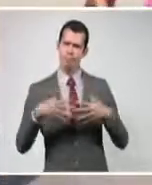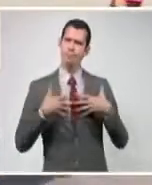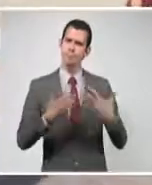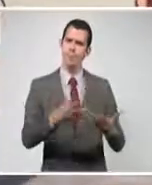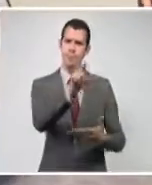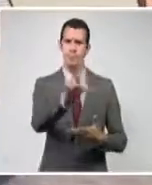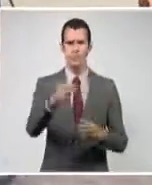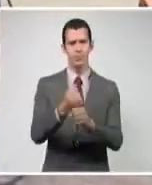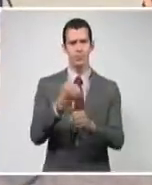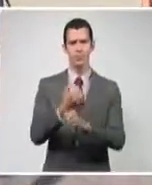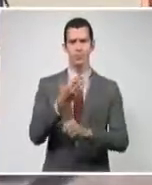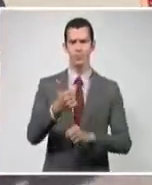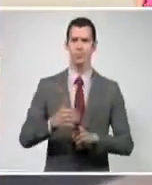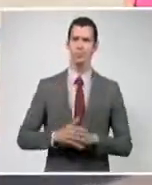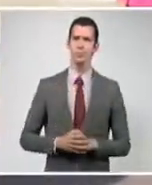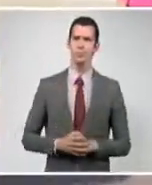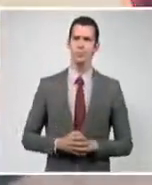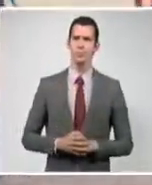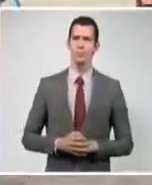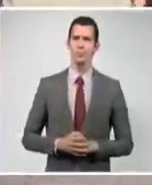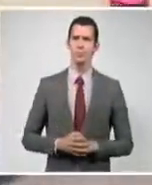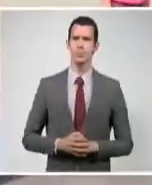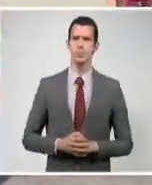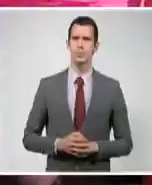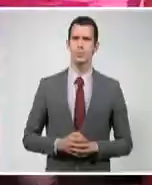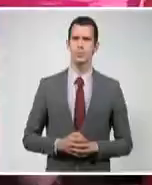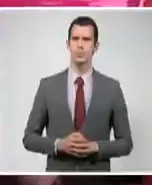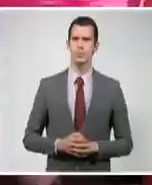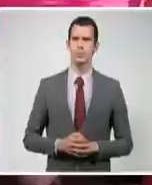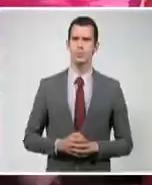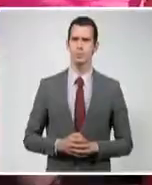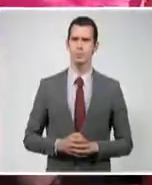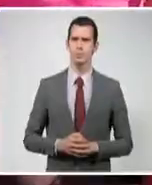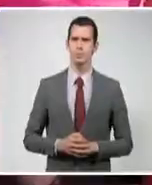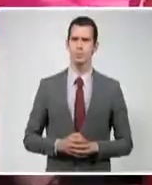Desde Granma, Lisette Márquez, Sistema Informativo de la Televisión Cubana.